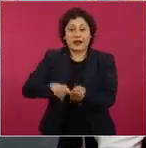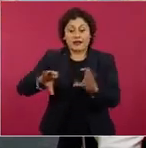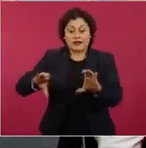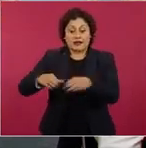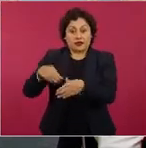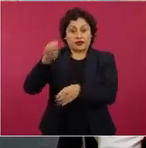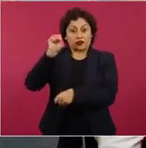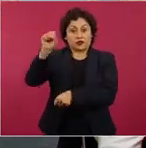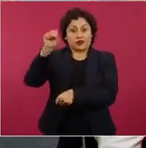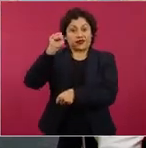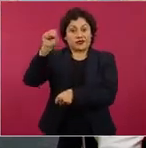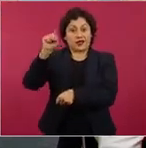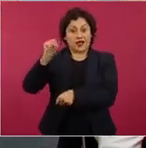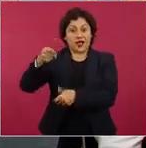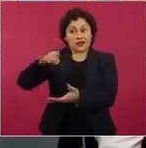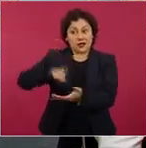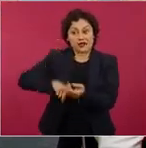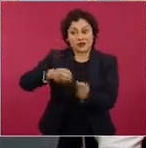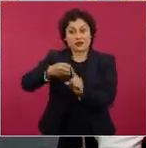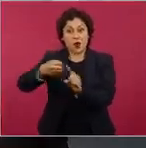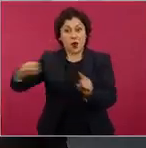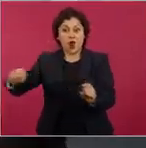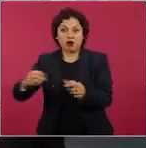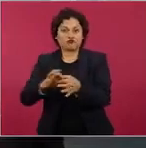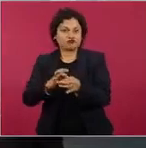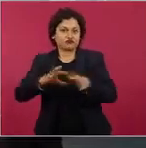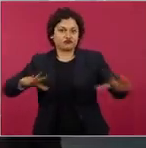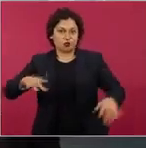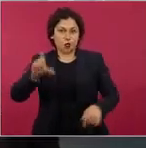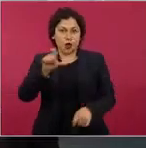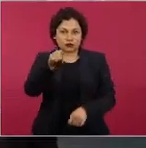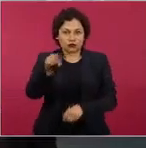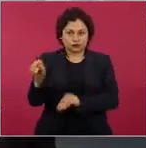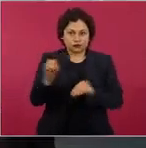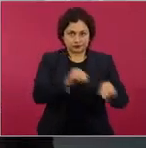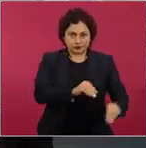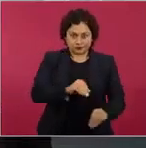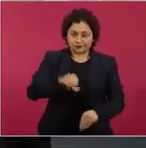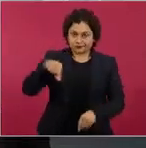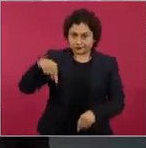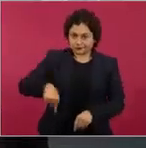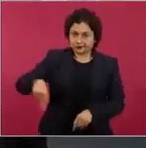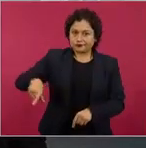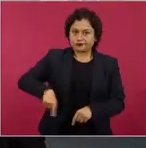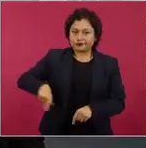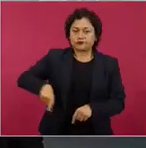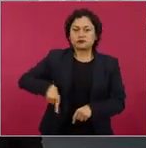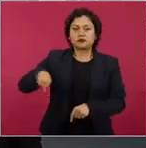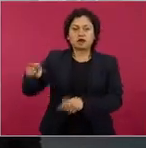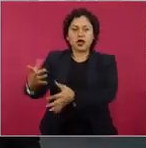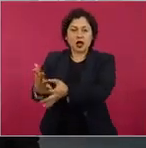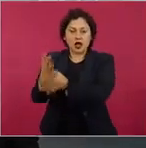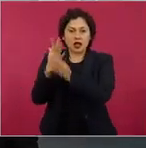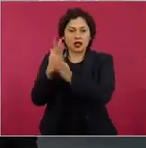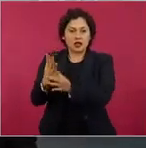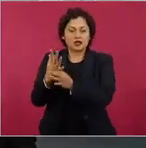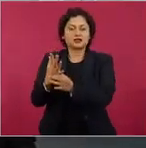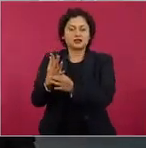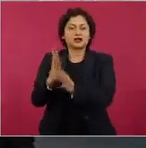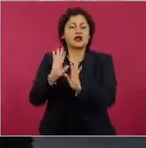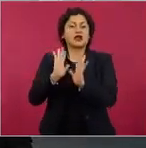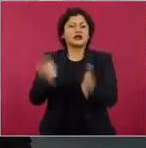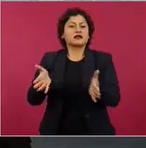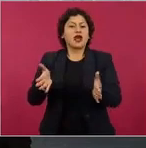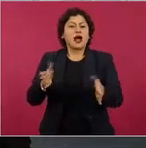rotas desde el inicio de su administración. El mismo Aldana Prieto dice que ya no es priista y que el